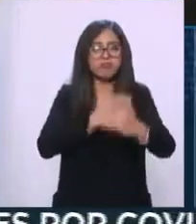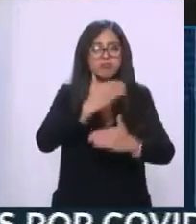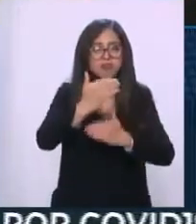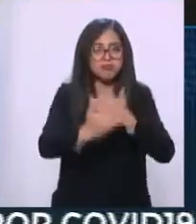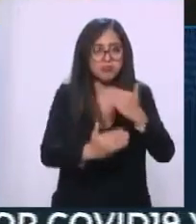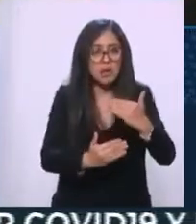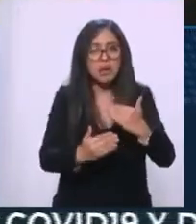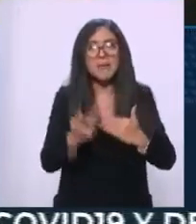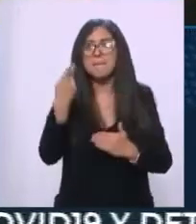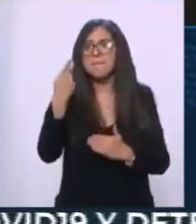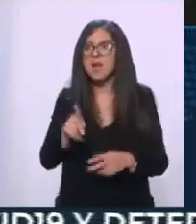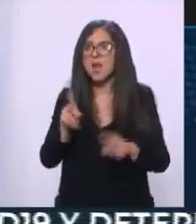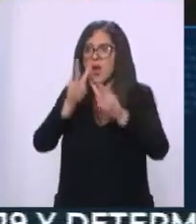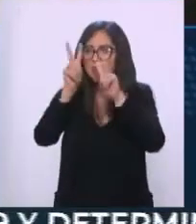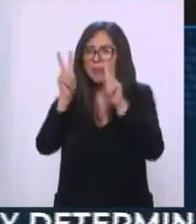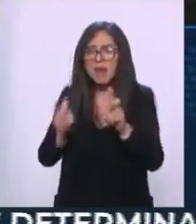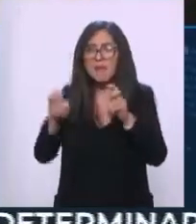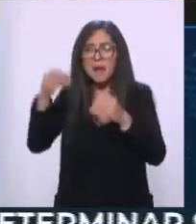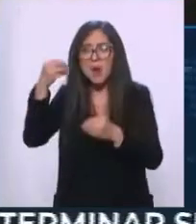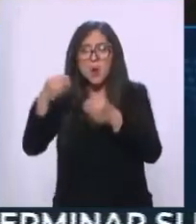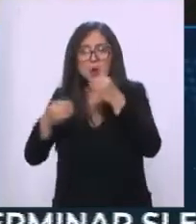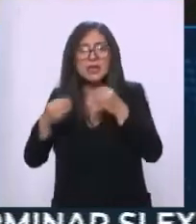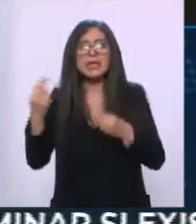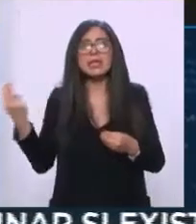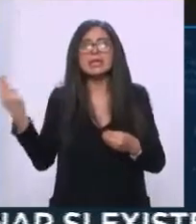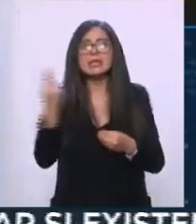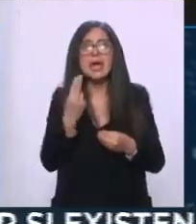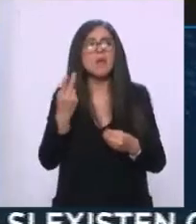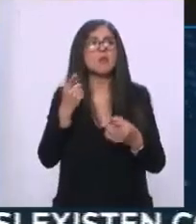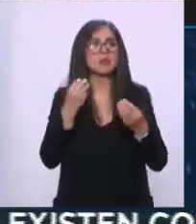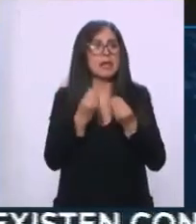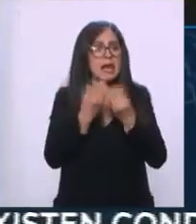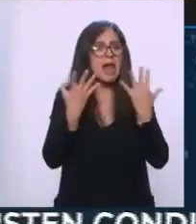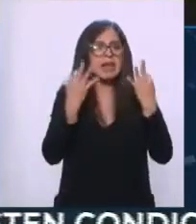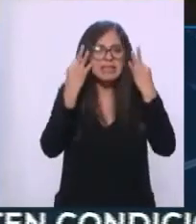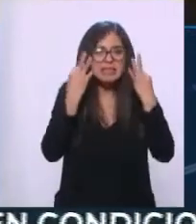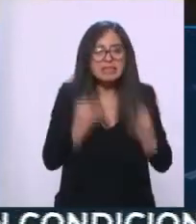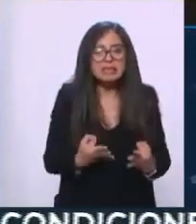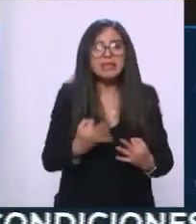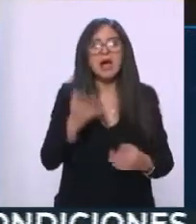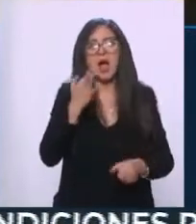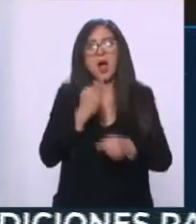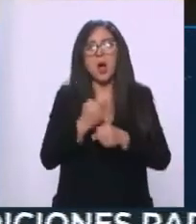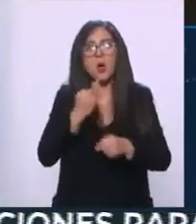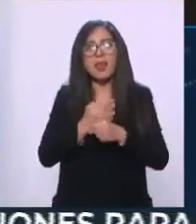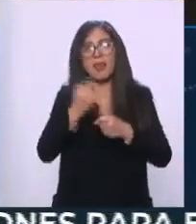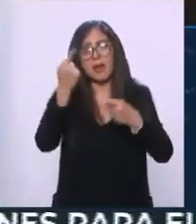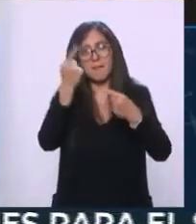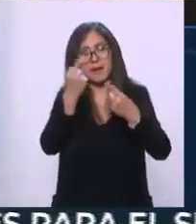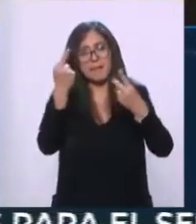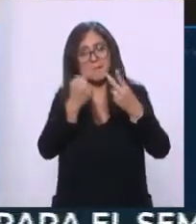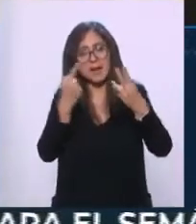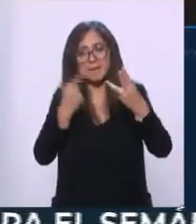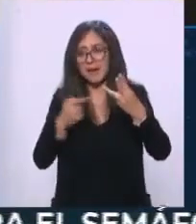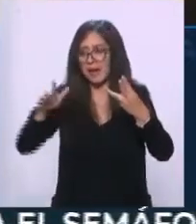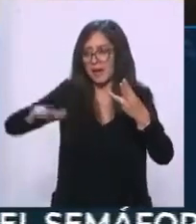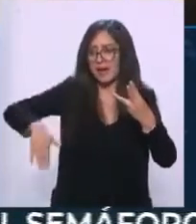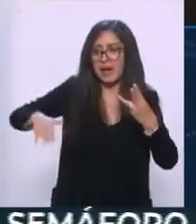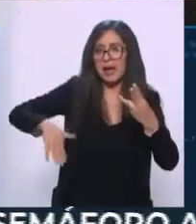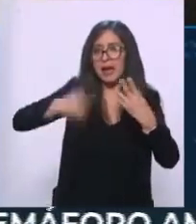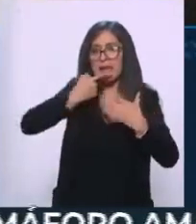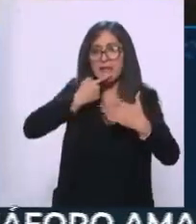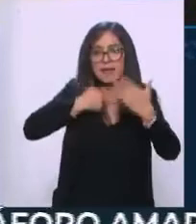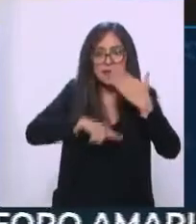allá de lo jurídico, lo que es claro, y dadas las declaraciones que ya fueron publicadas, que se dieron